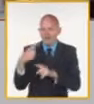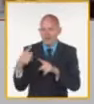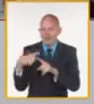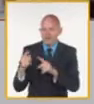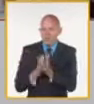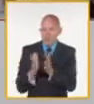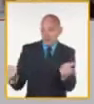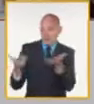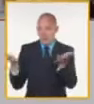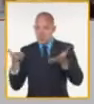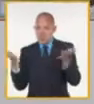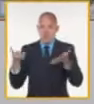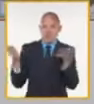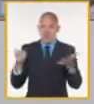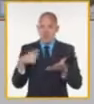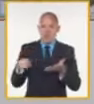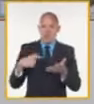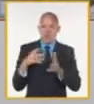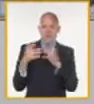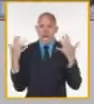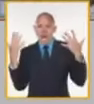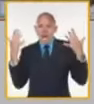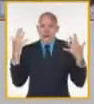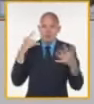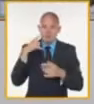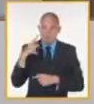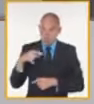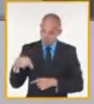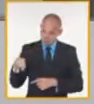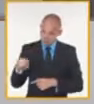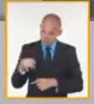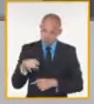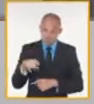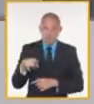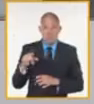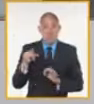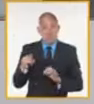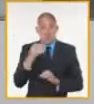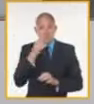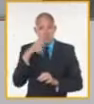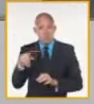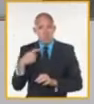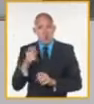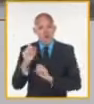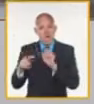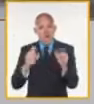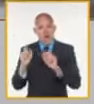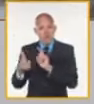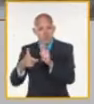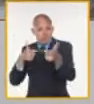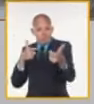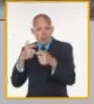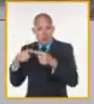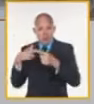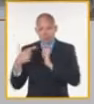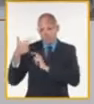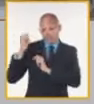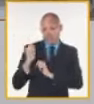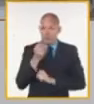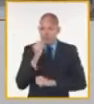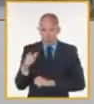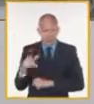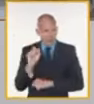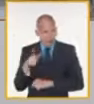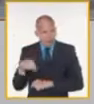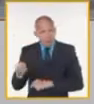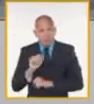todos tienen el derecho de amarse tener e fusiles de asalto automático que es violatorio Federal delito federal en